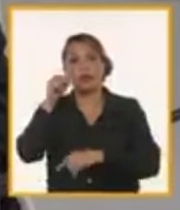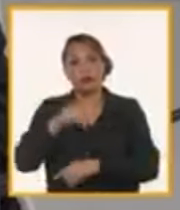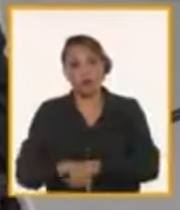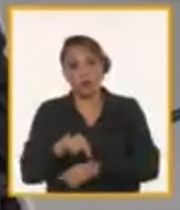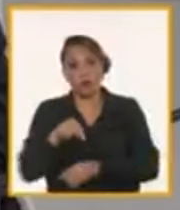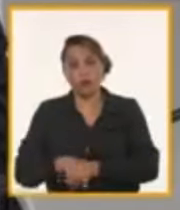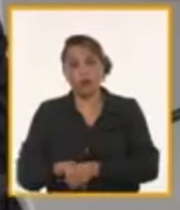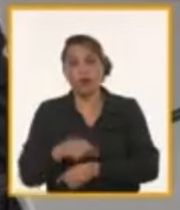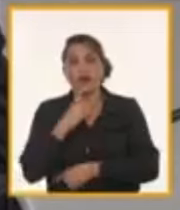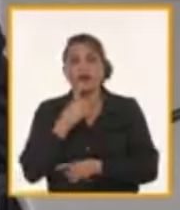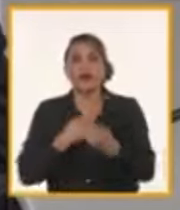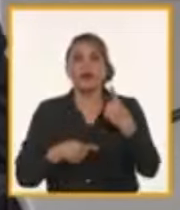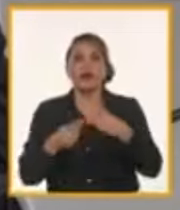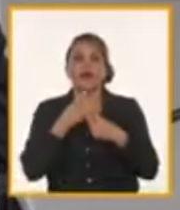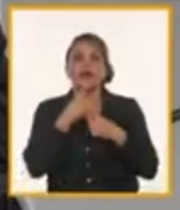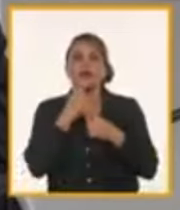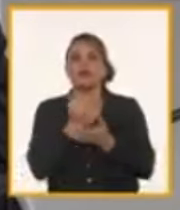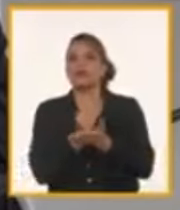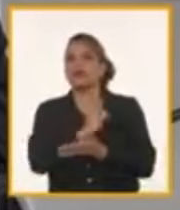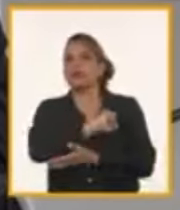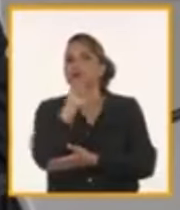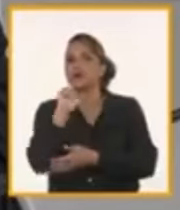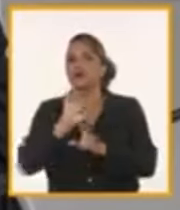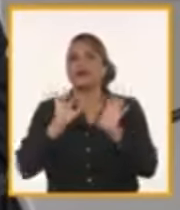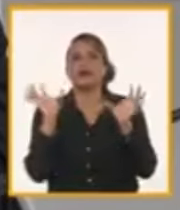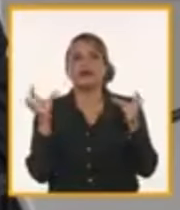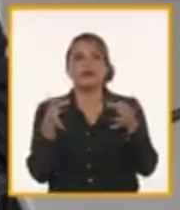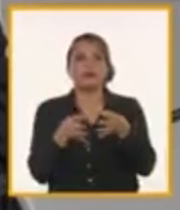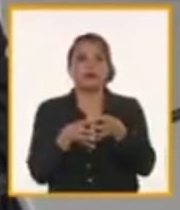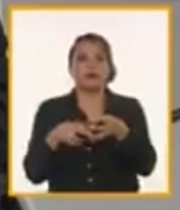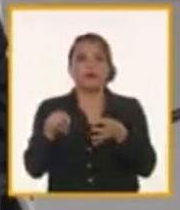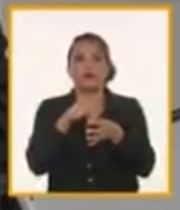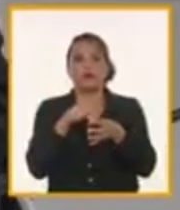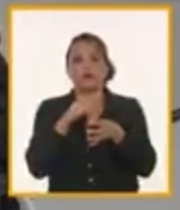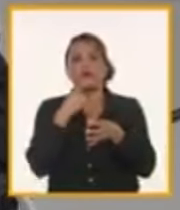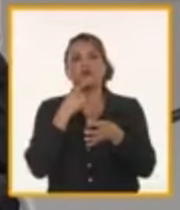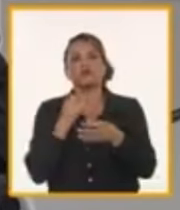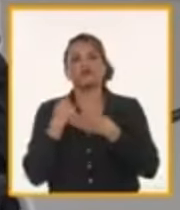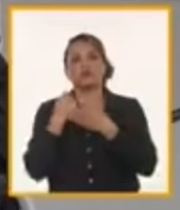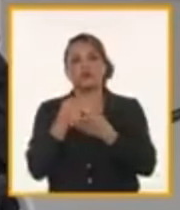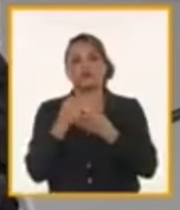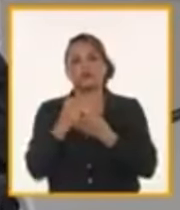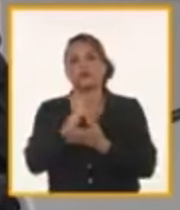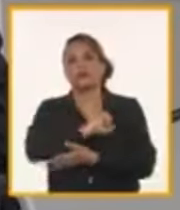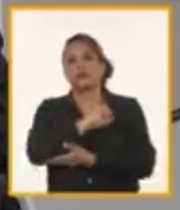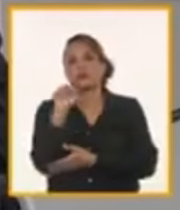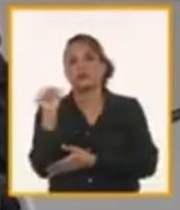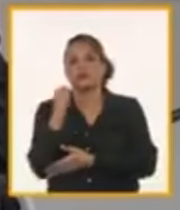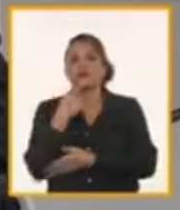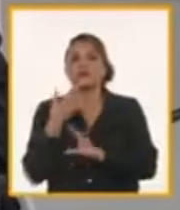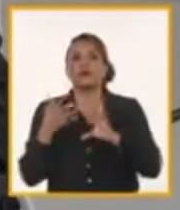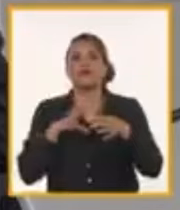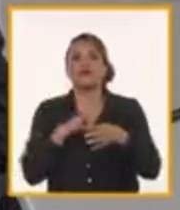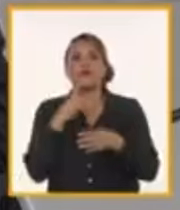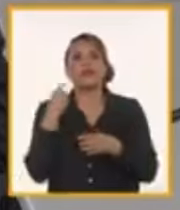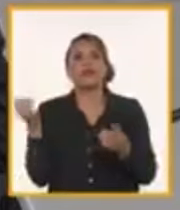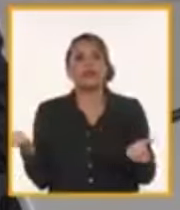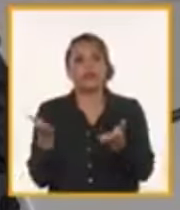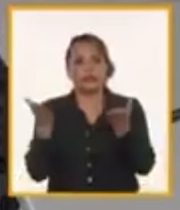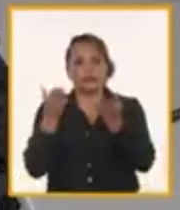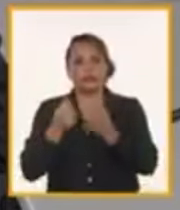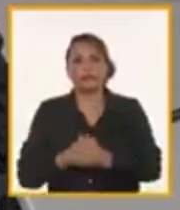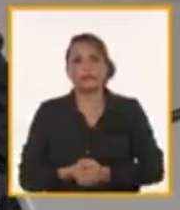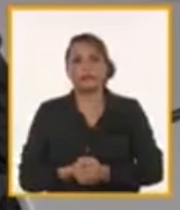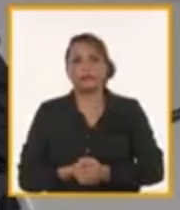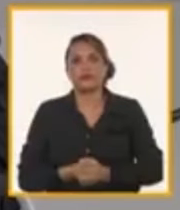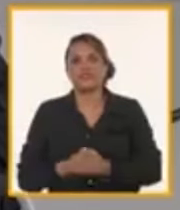conciliada entre todos los organismos formadores una actividad dinámica flexible creativa la educación superior se